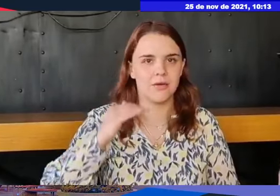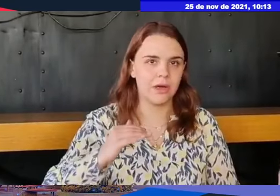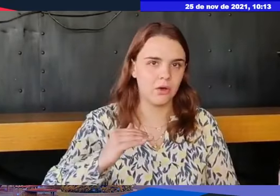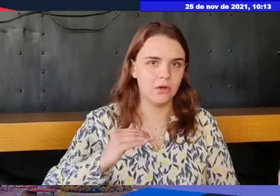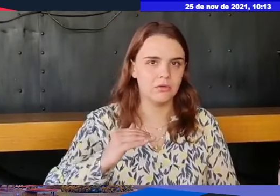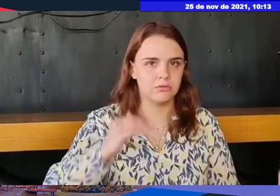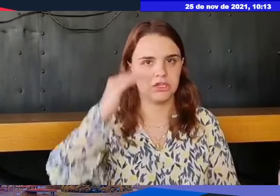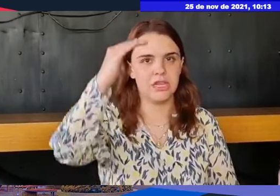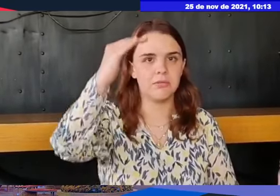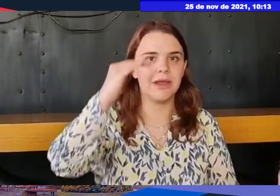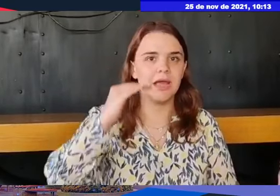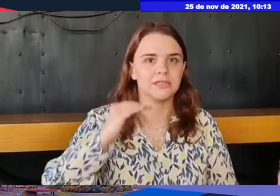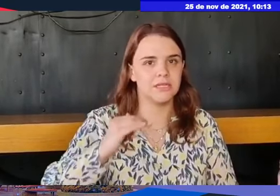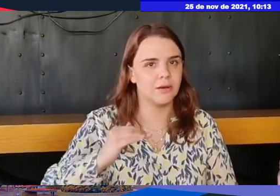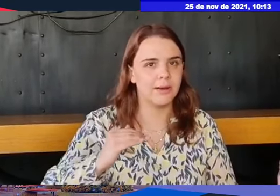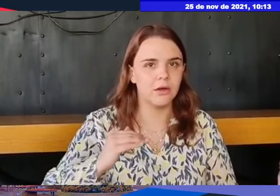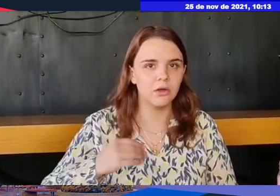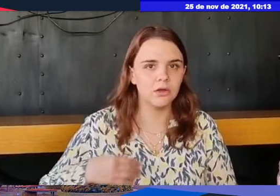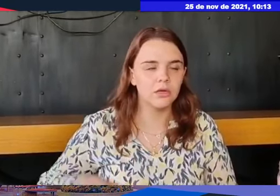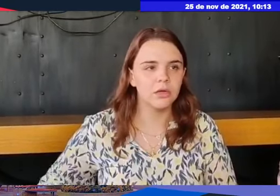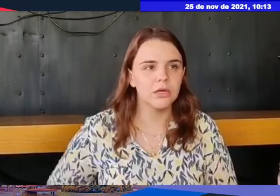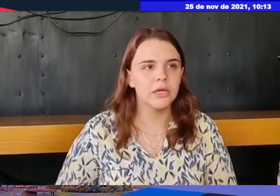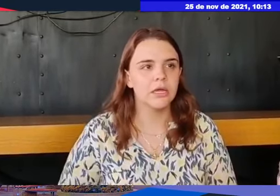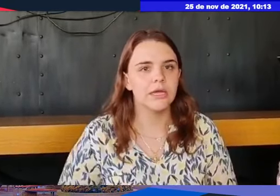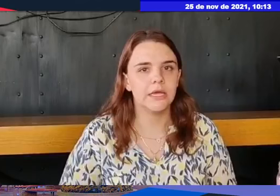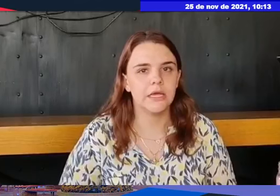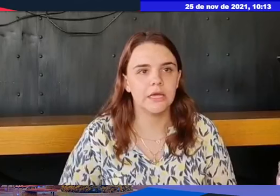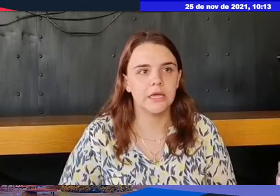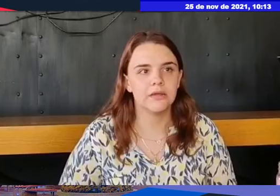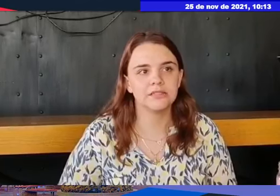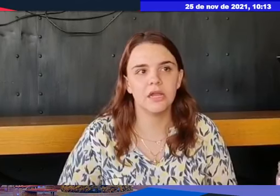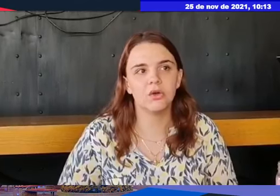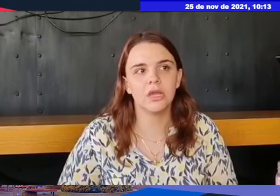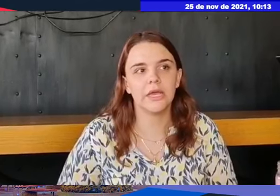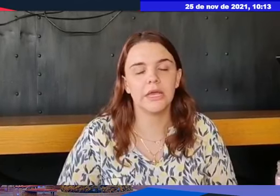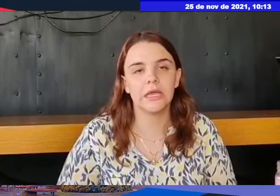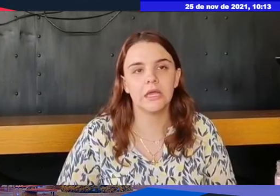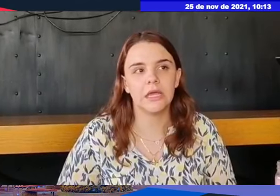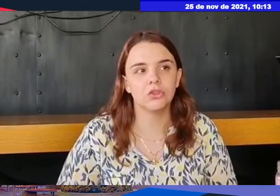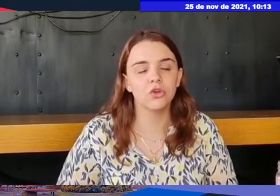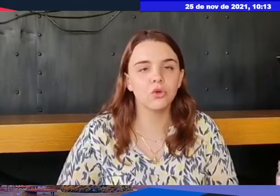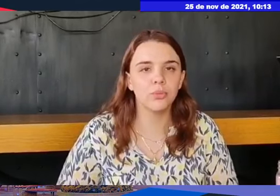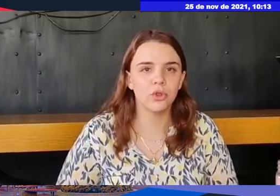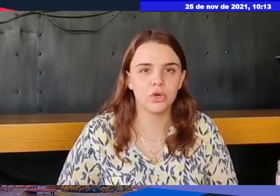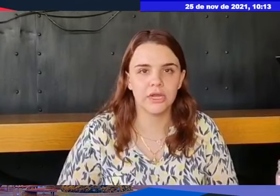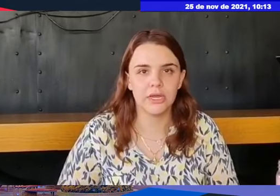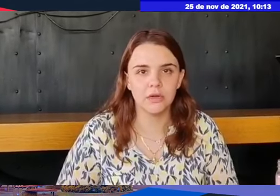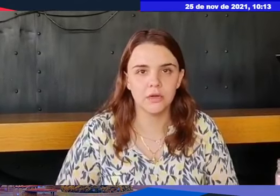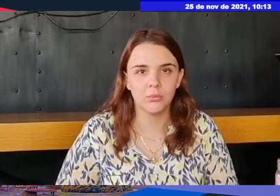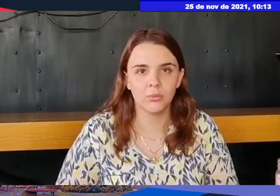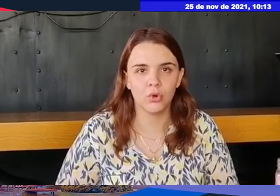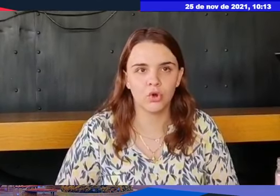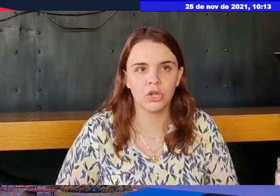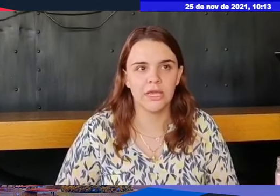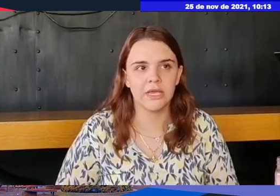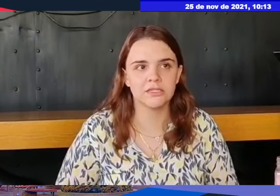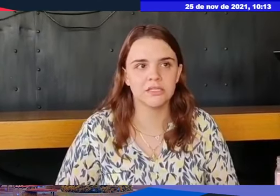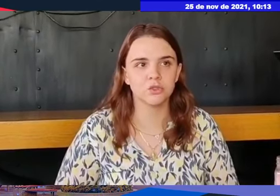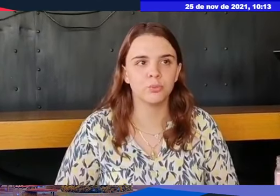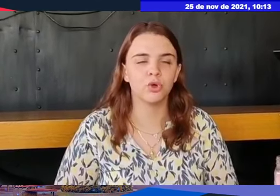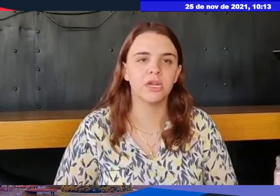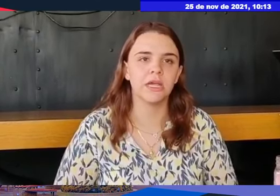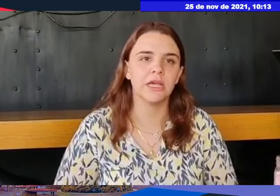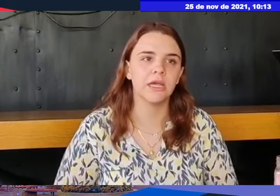hacia abajo, o sea, de nivel hacia abajo, es algo que yo no puedo creer, porque